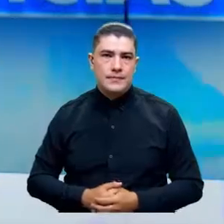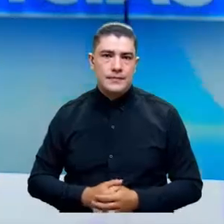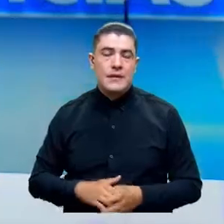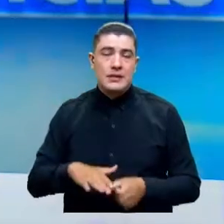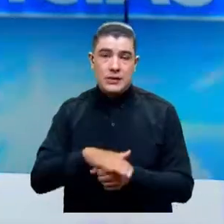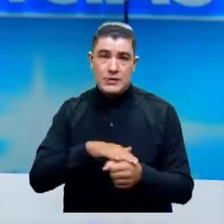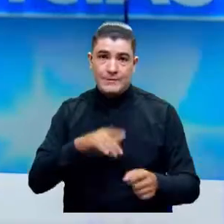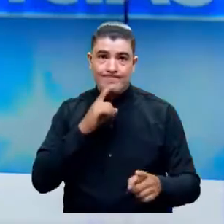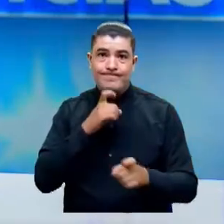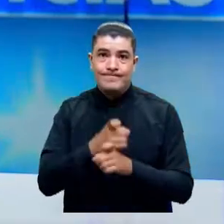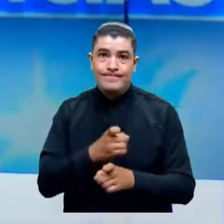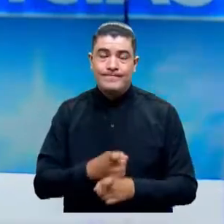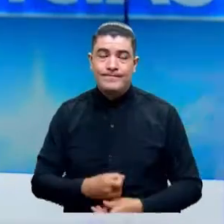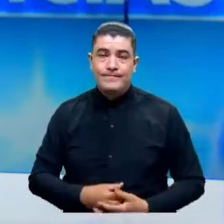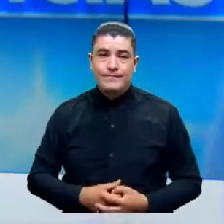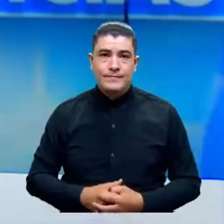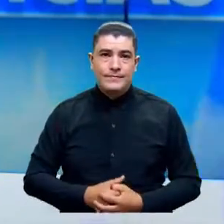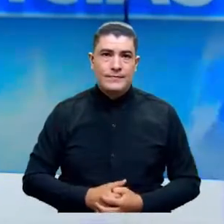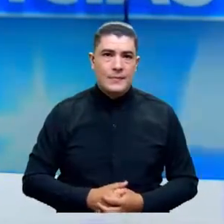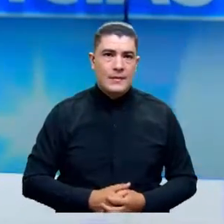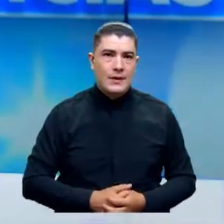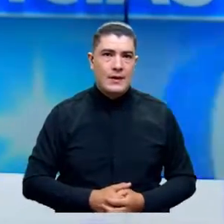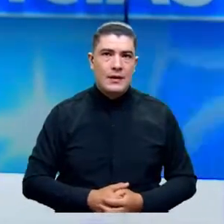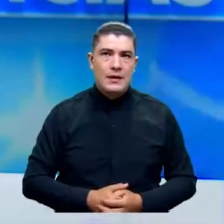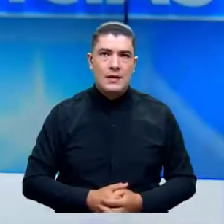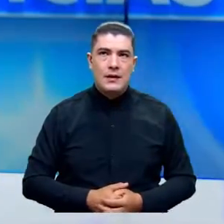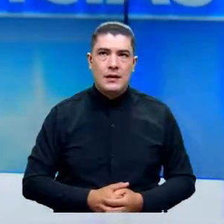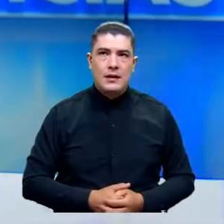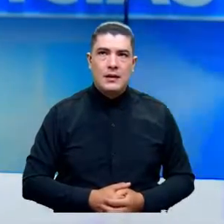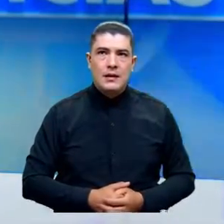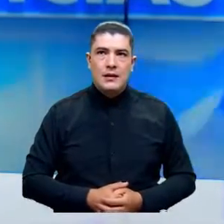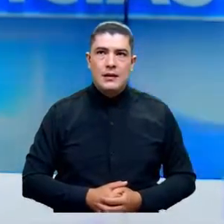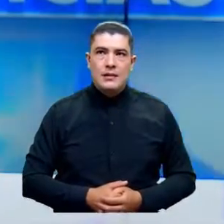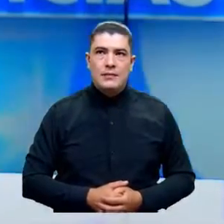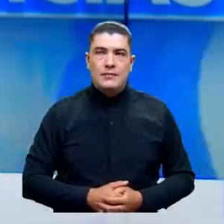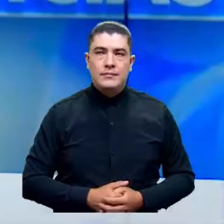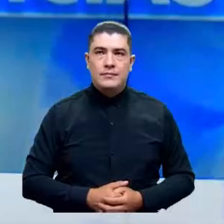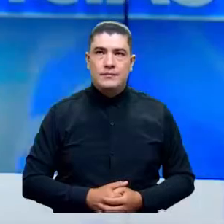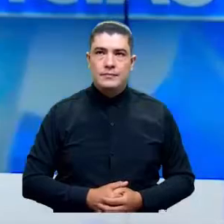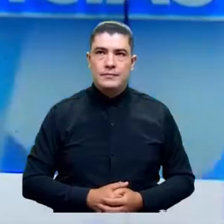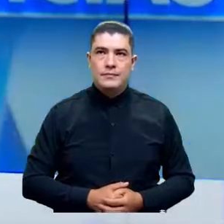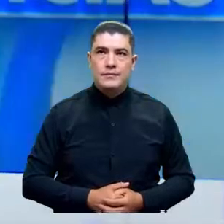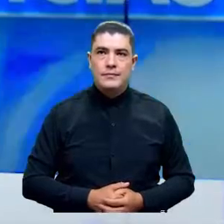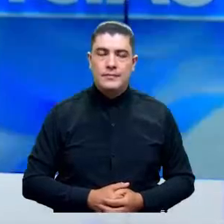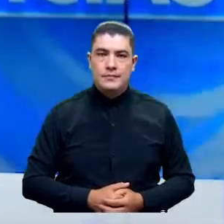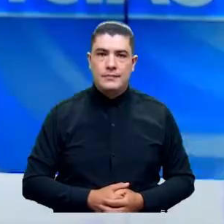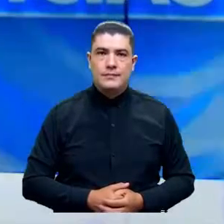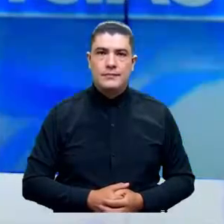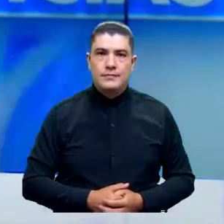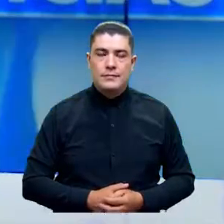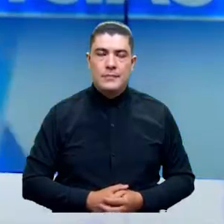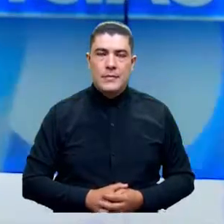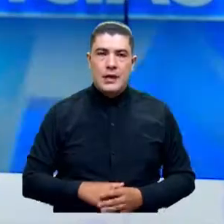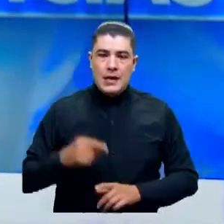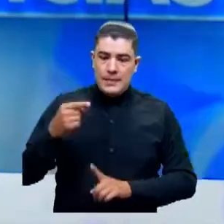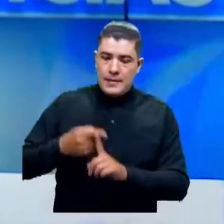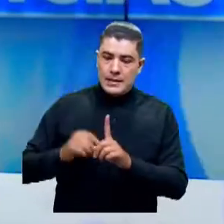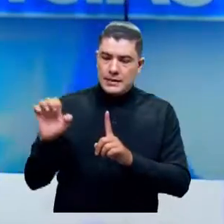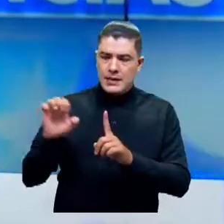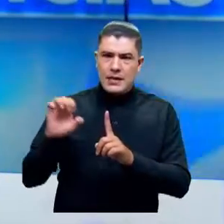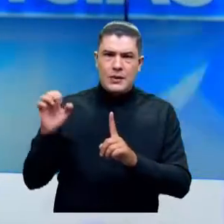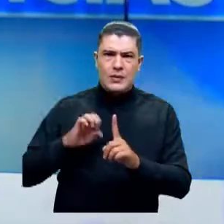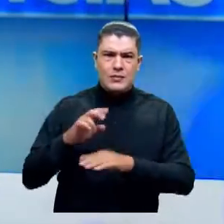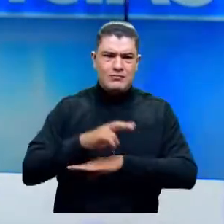Y es que más de 12 homicidios se han registrado en Cúcuta durante los primeros días de enero. Robos constantes en las calles y